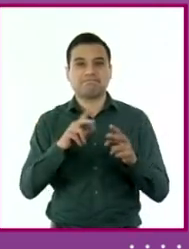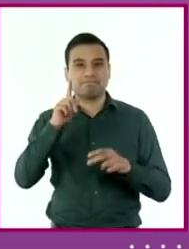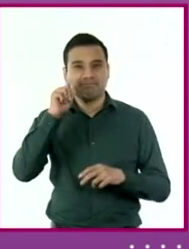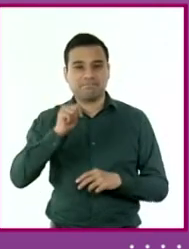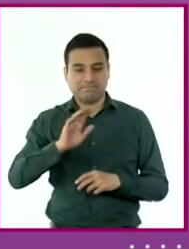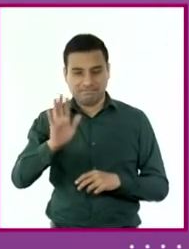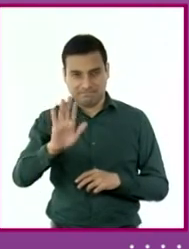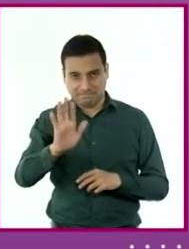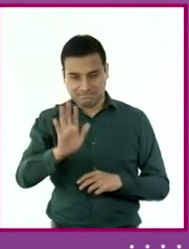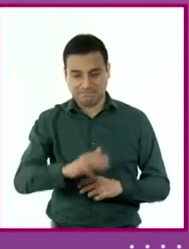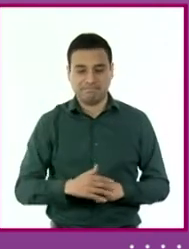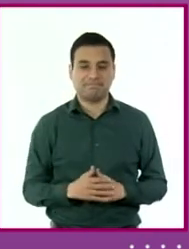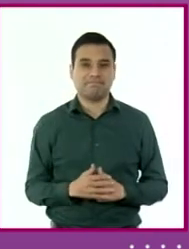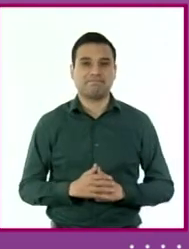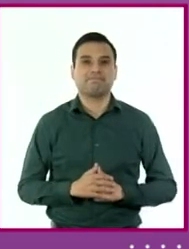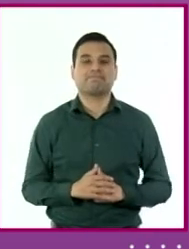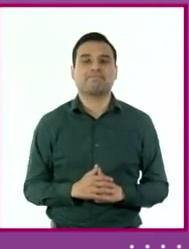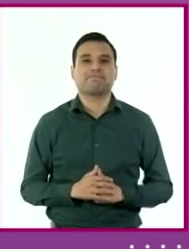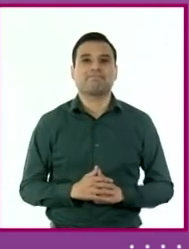tomorrow.